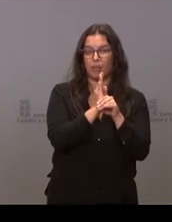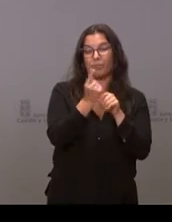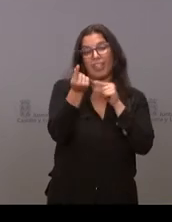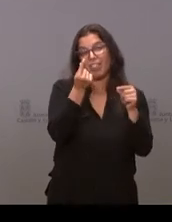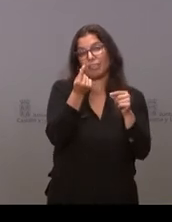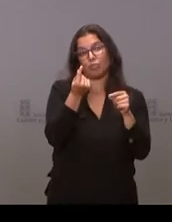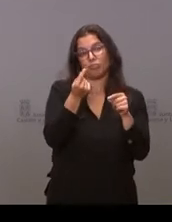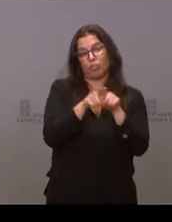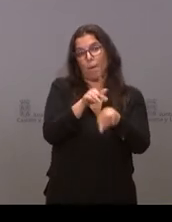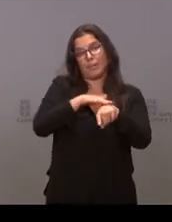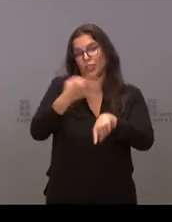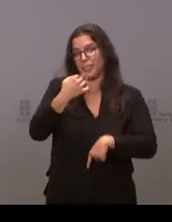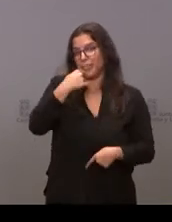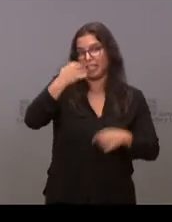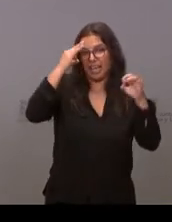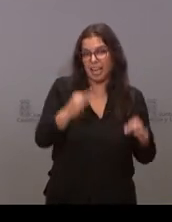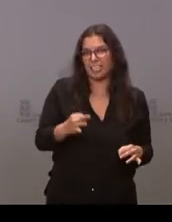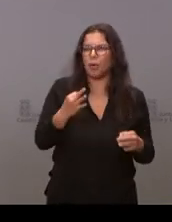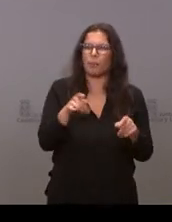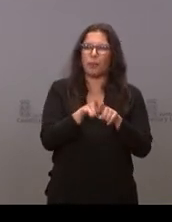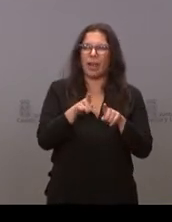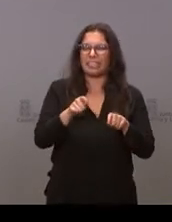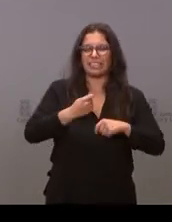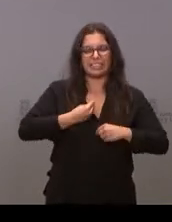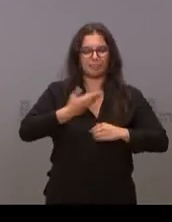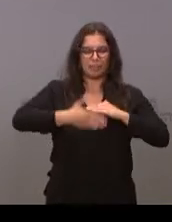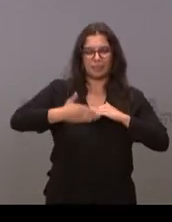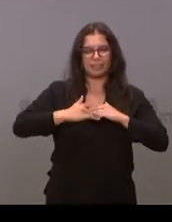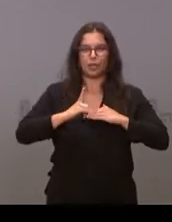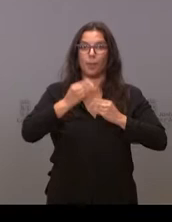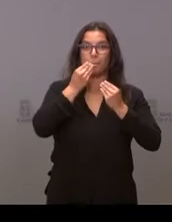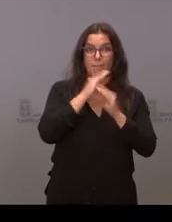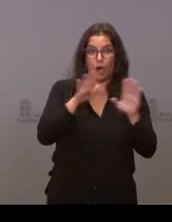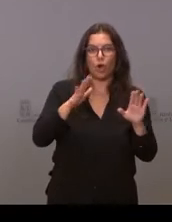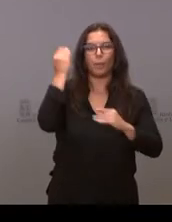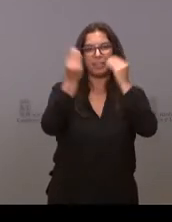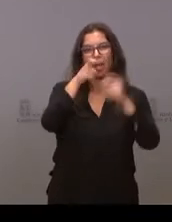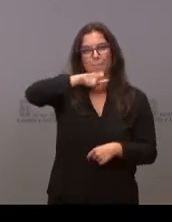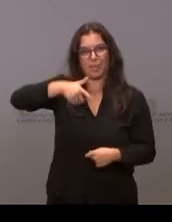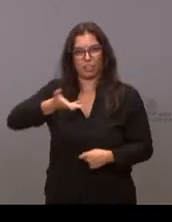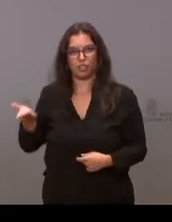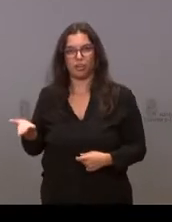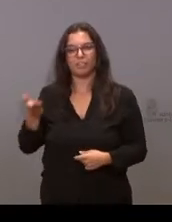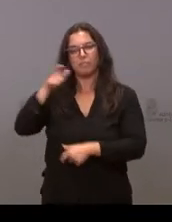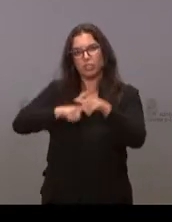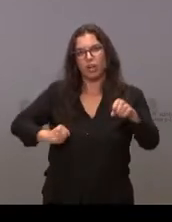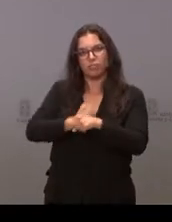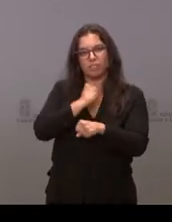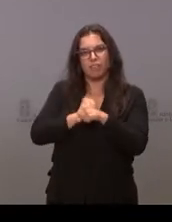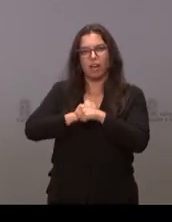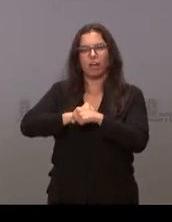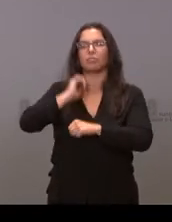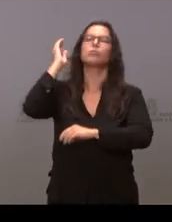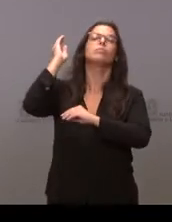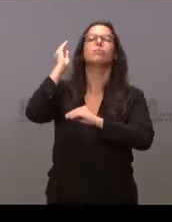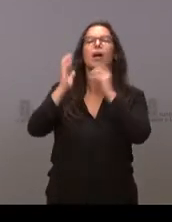como ministro, pero que me parecen siempre muy limitadoras, están las personas, están nuestros ganaderos y ganaderas,